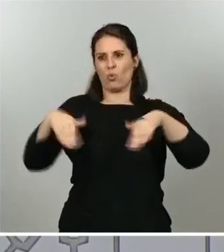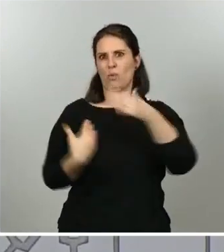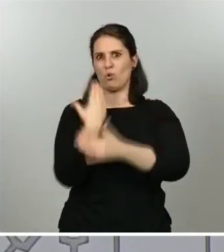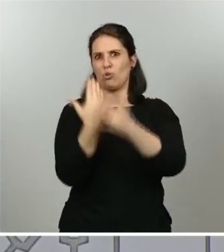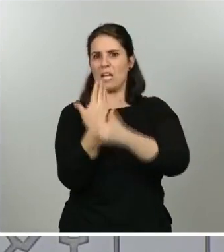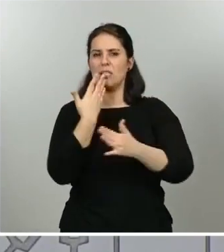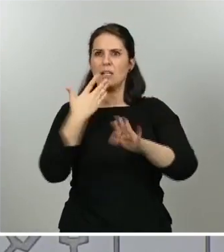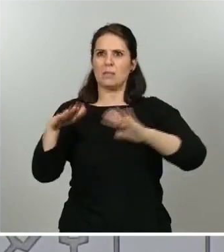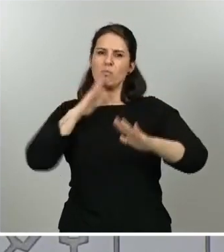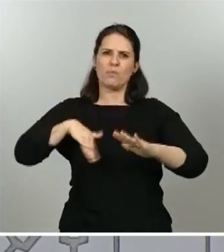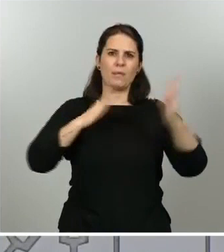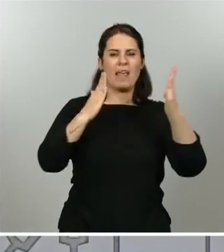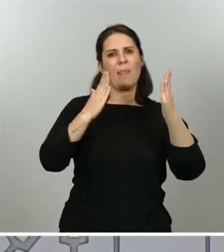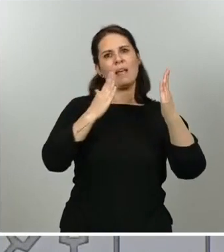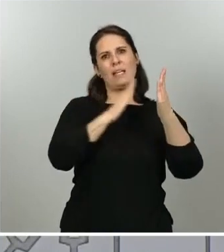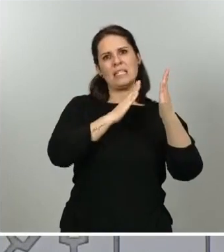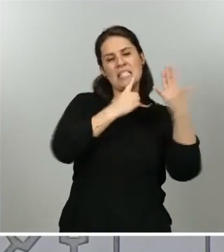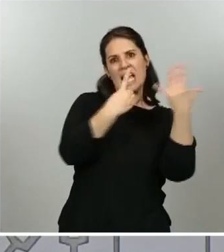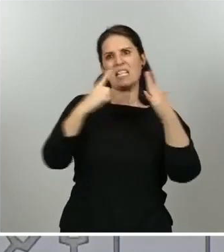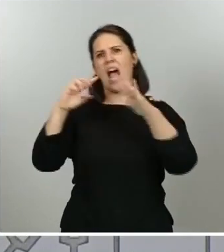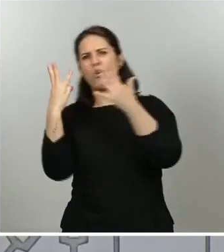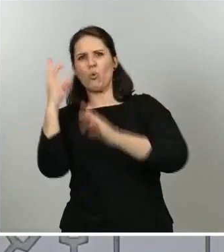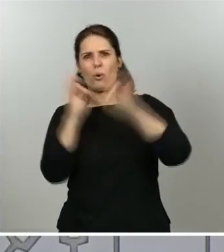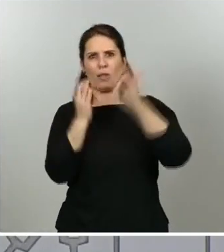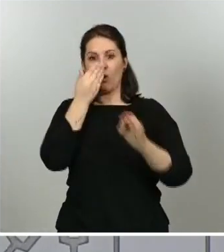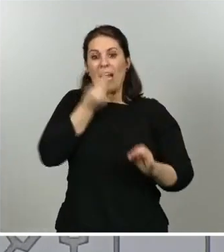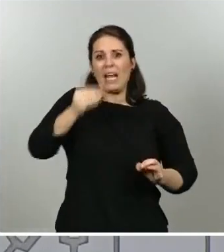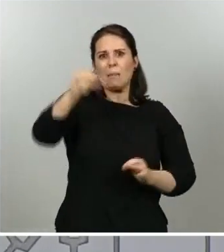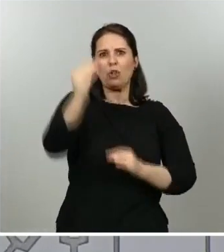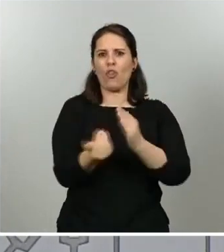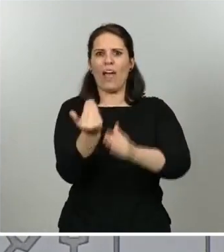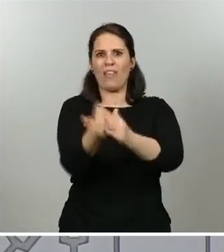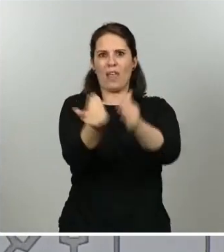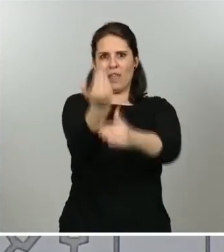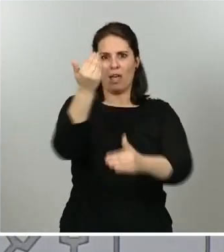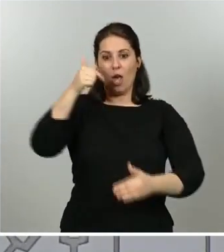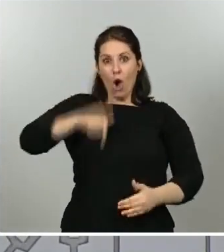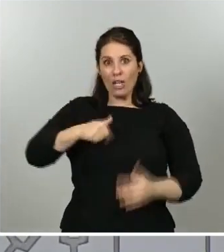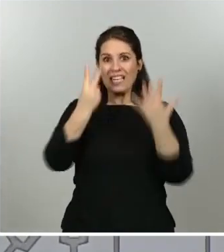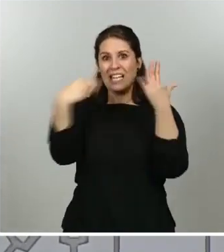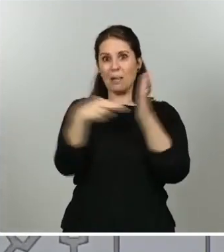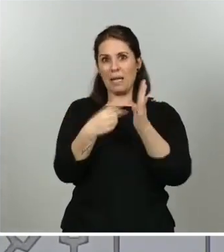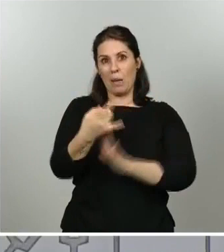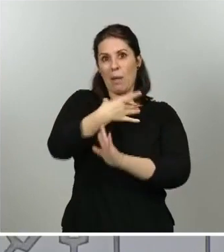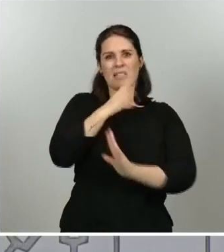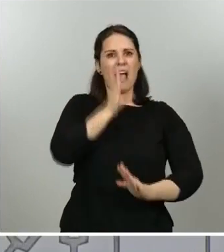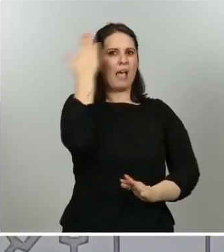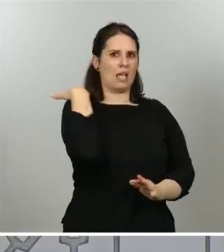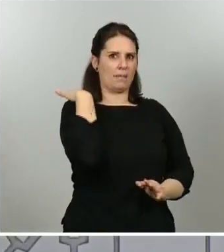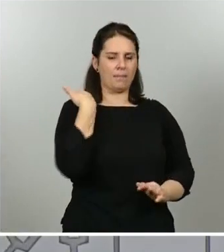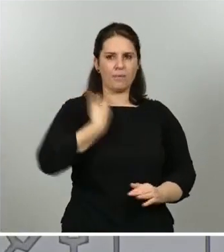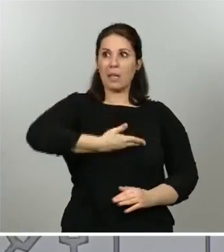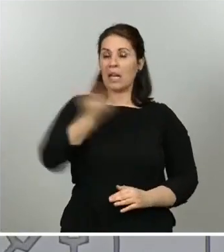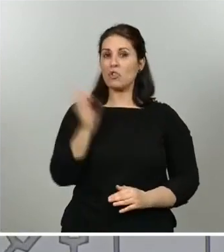8% de incremento diario. A día de hoy ha sido 7.000 nuevos casos más que ayer. El resto de los países europeos con